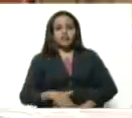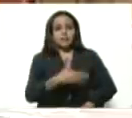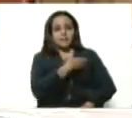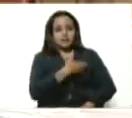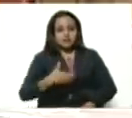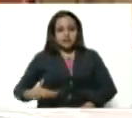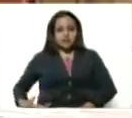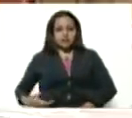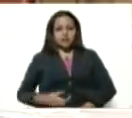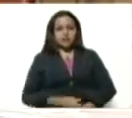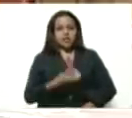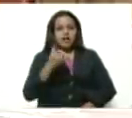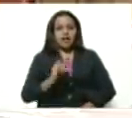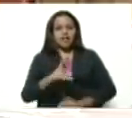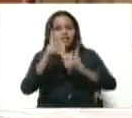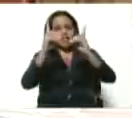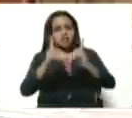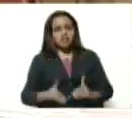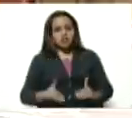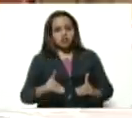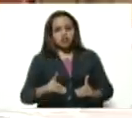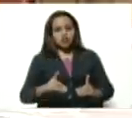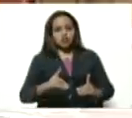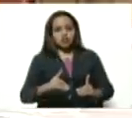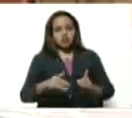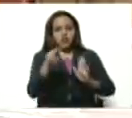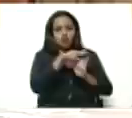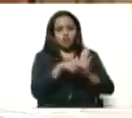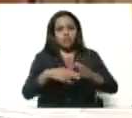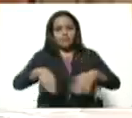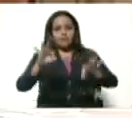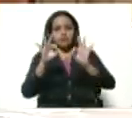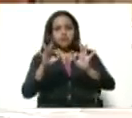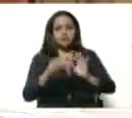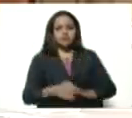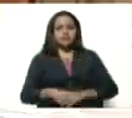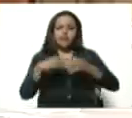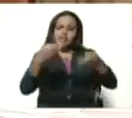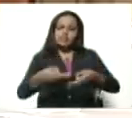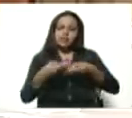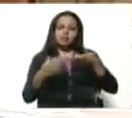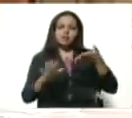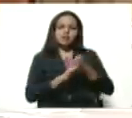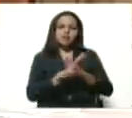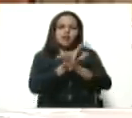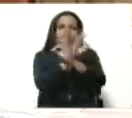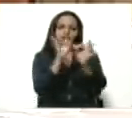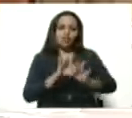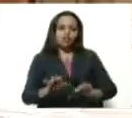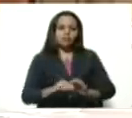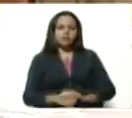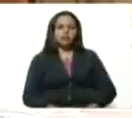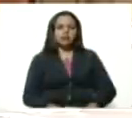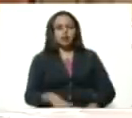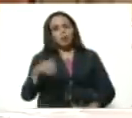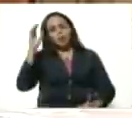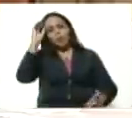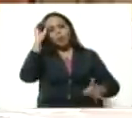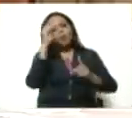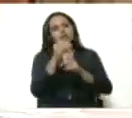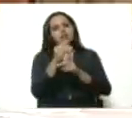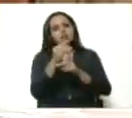ha tomado medidas especiales y extraordinarias siempre en el marco de nuestra fórmula con el objetivo